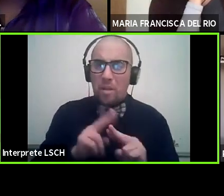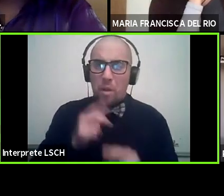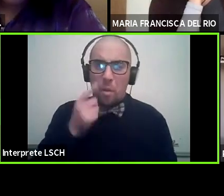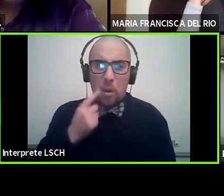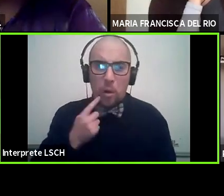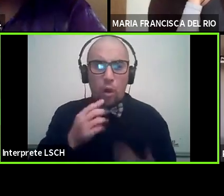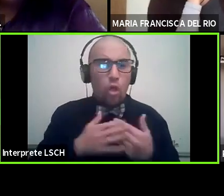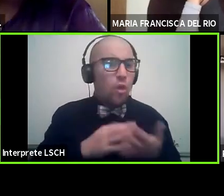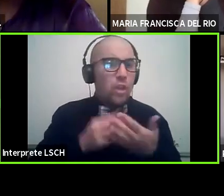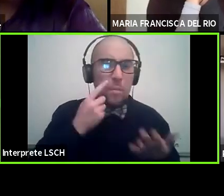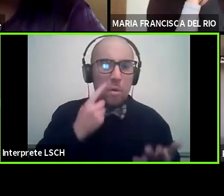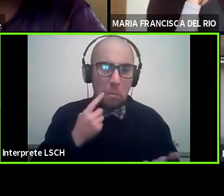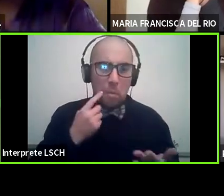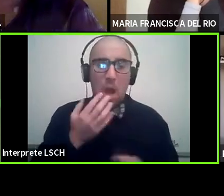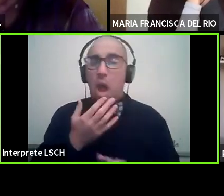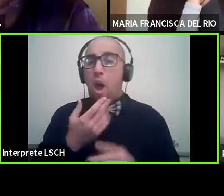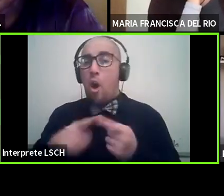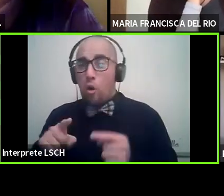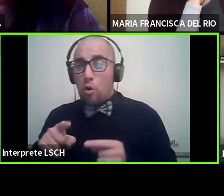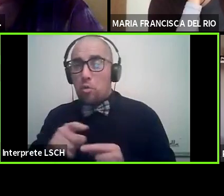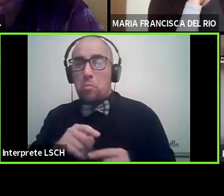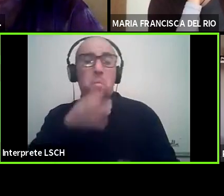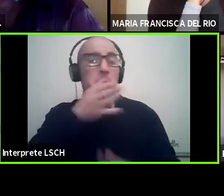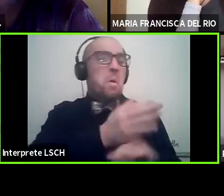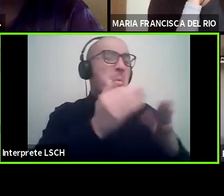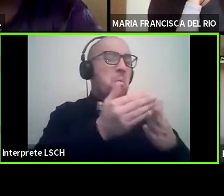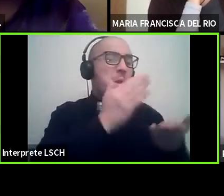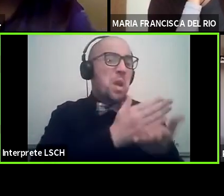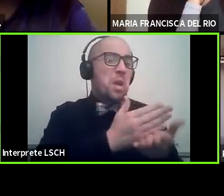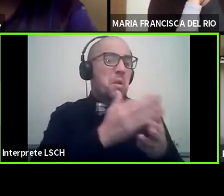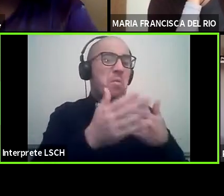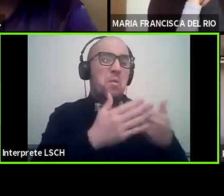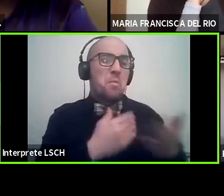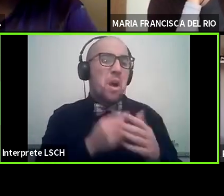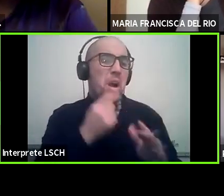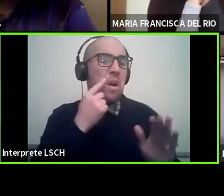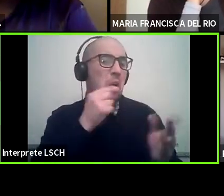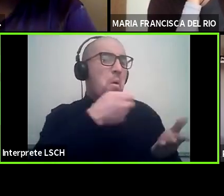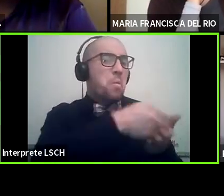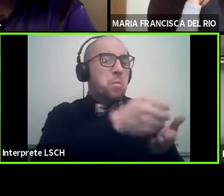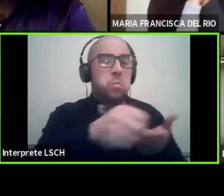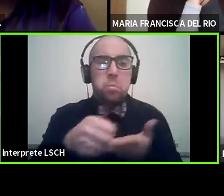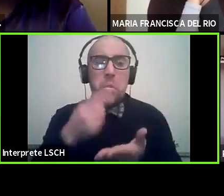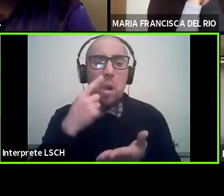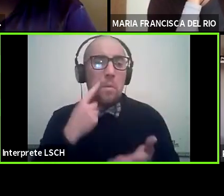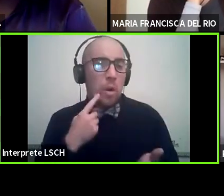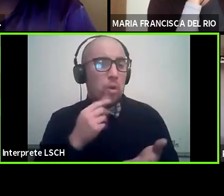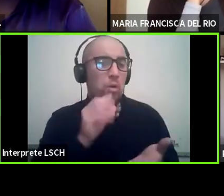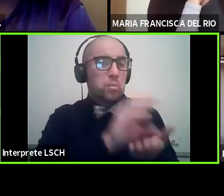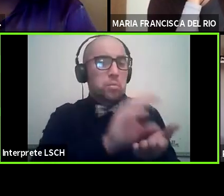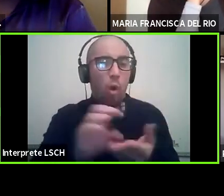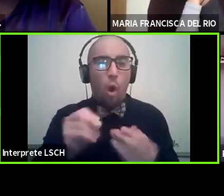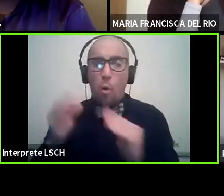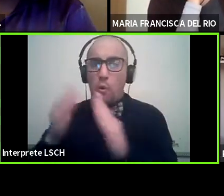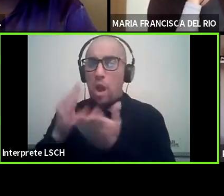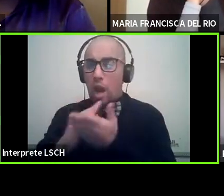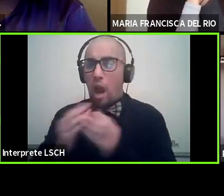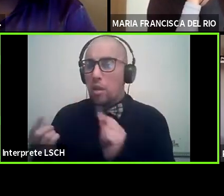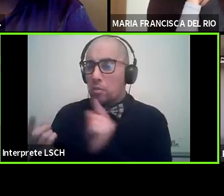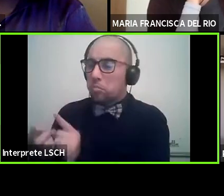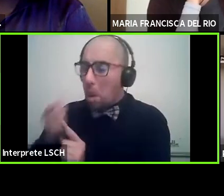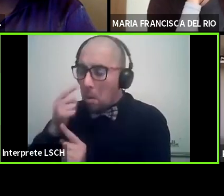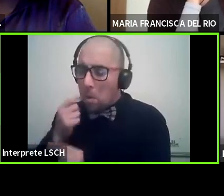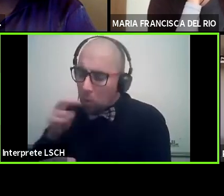Uno típicamente hace un pilotaje en un colegio o uno asiste a una casa y está uno observando al niño con la mamá